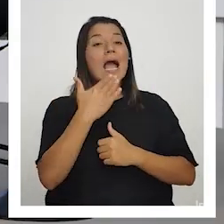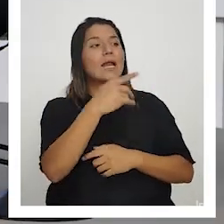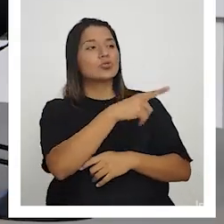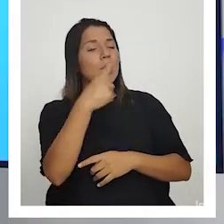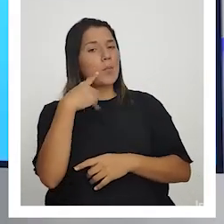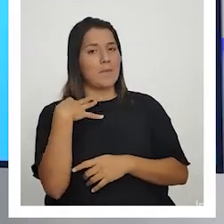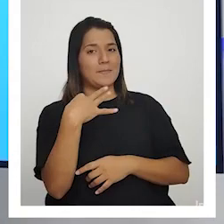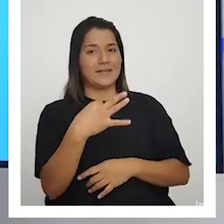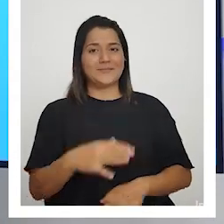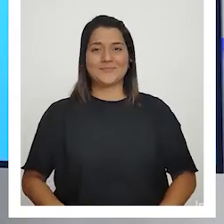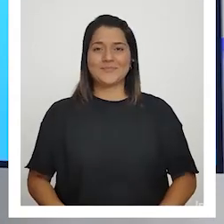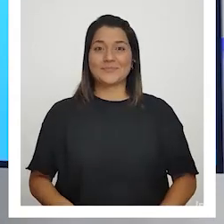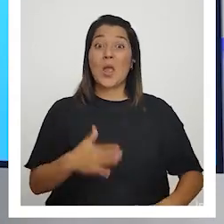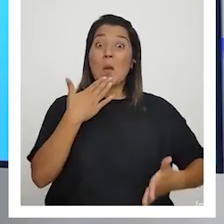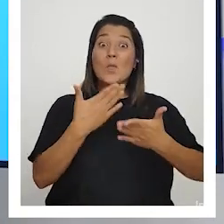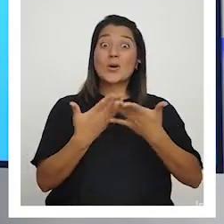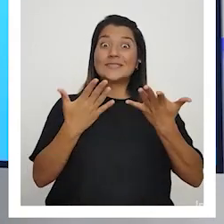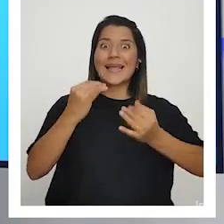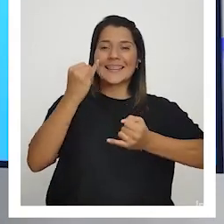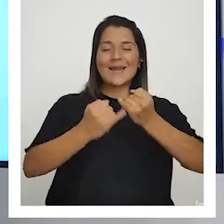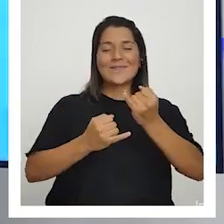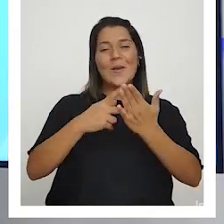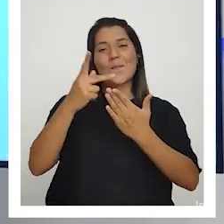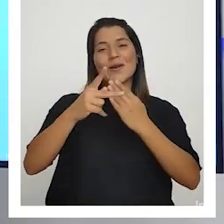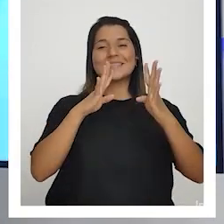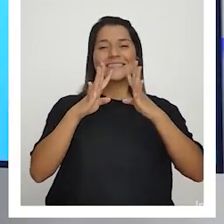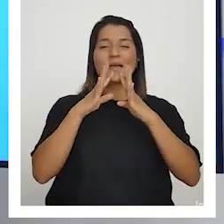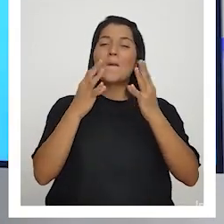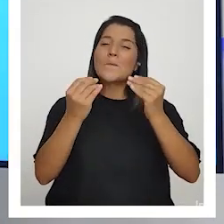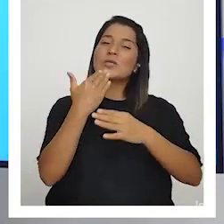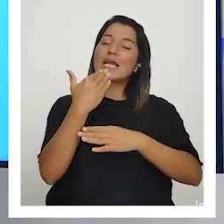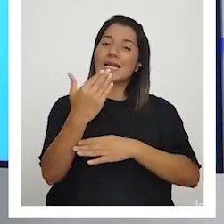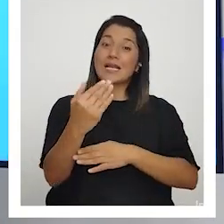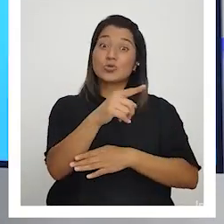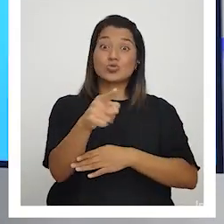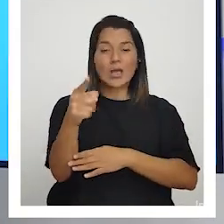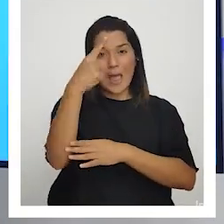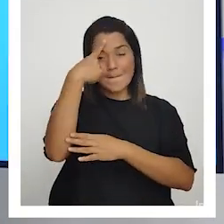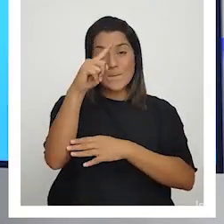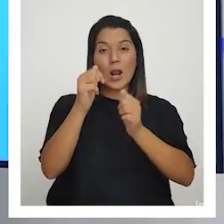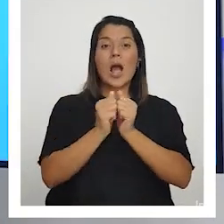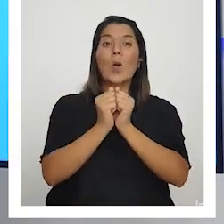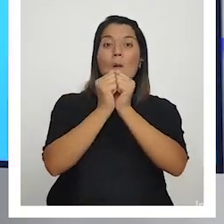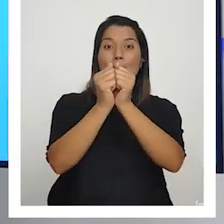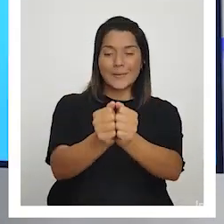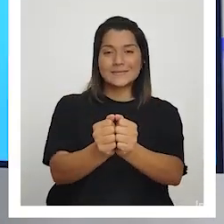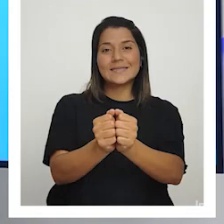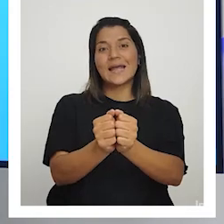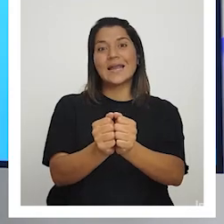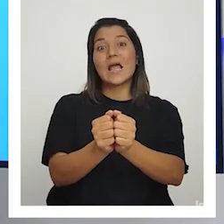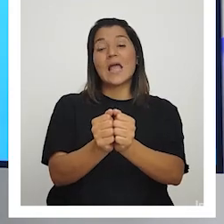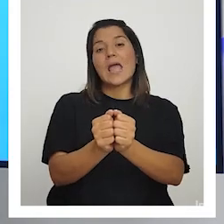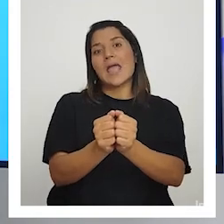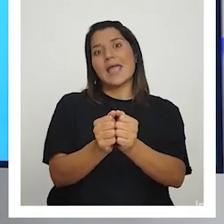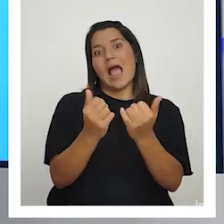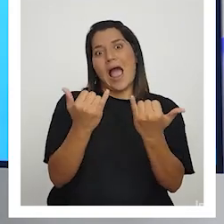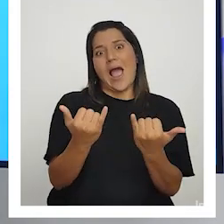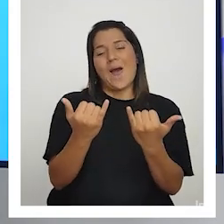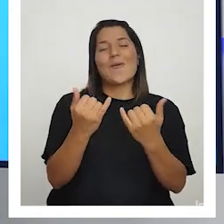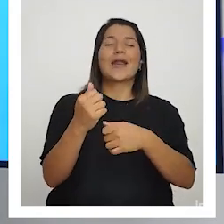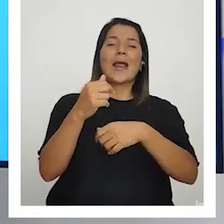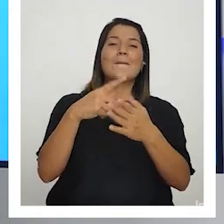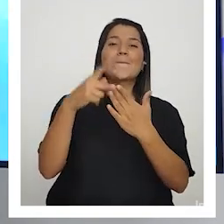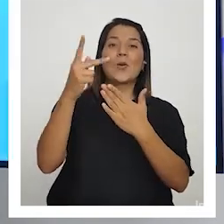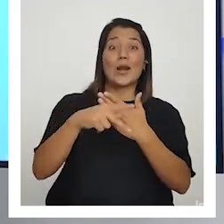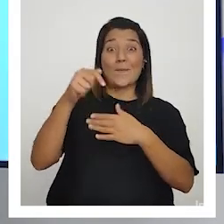invitación. Bueno, y hasta aquí este programa Conversamos. Muchísimas gracias por haberme acompañado durante estos minutos acá en la pantalla de